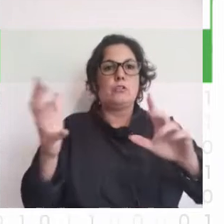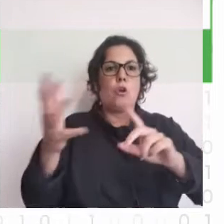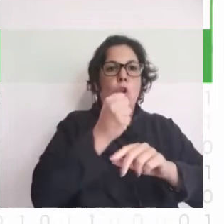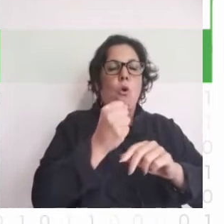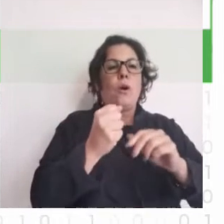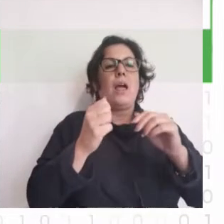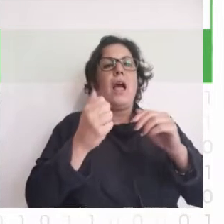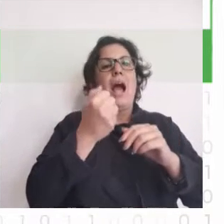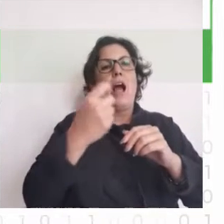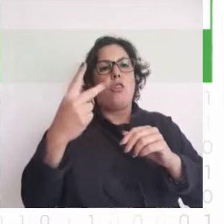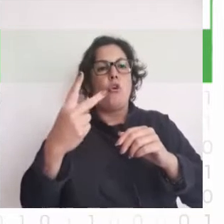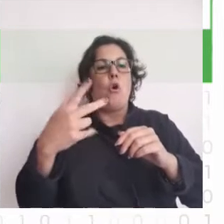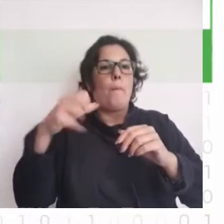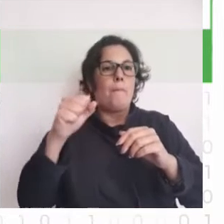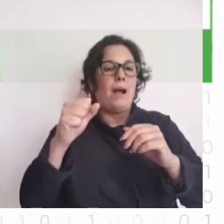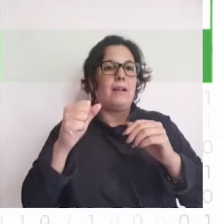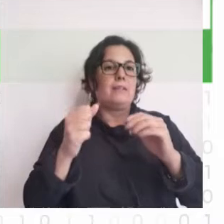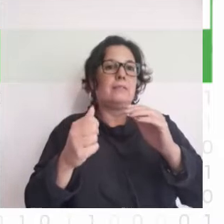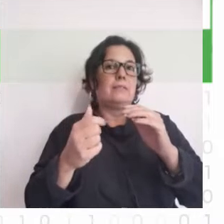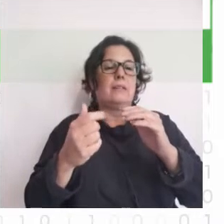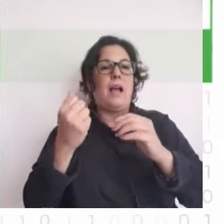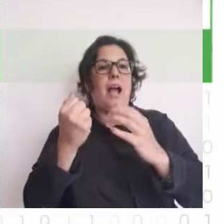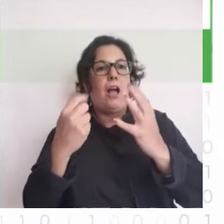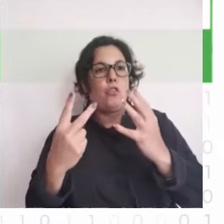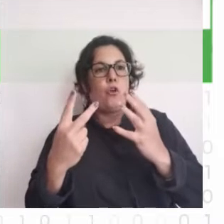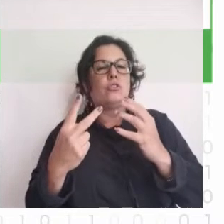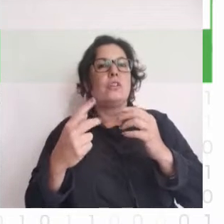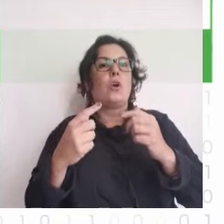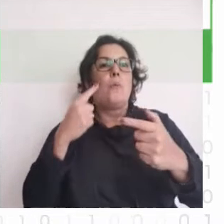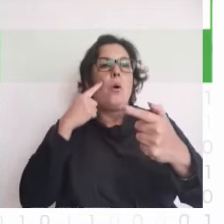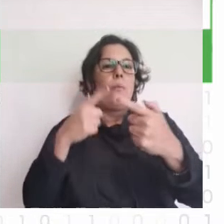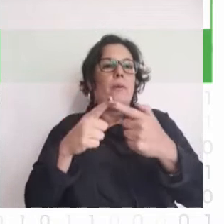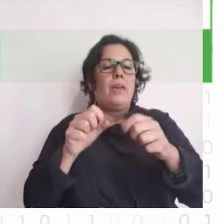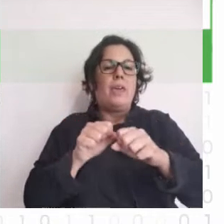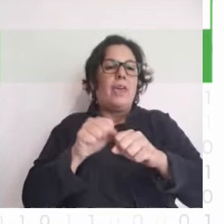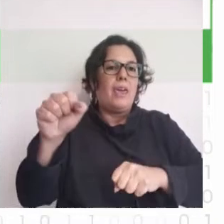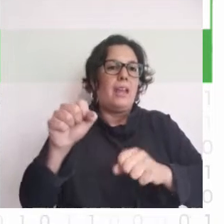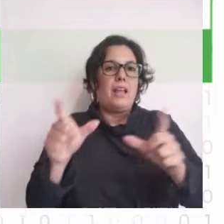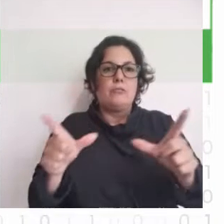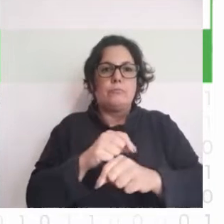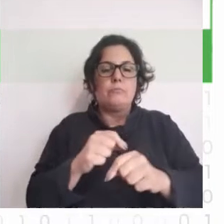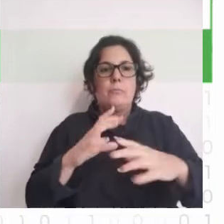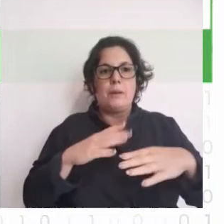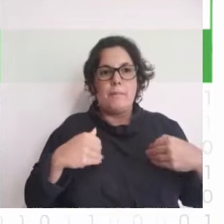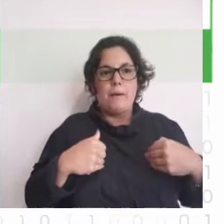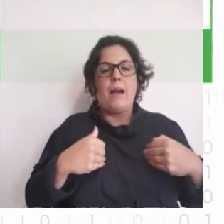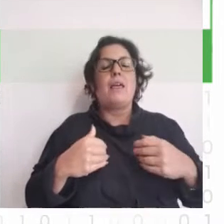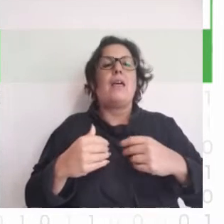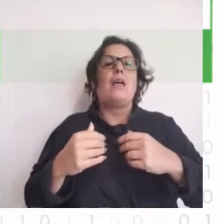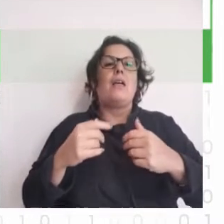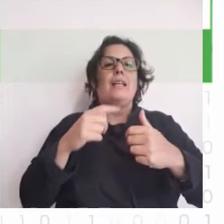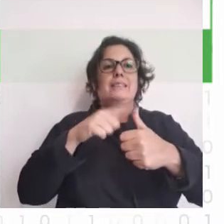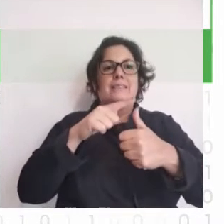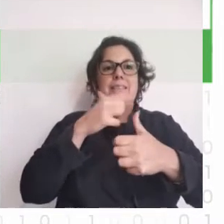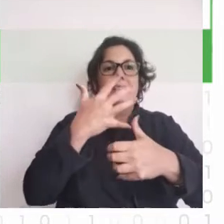A2 o más en el nivel más crítico, que el nivel A2 o más es la meta de egreso trazada por primaria, en el nivel 5, en el quintil